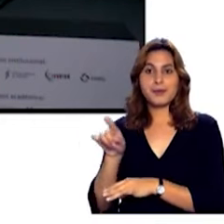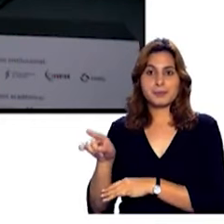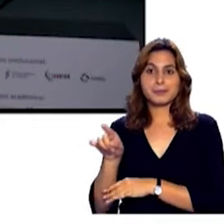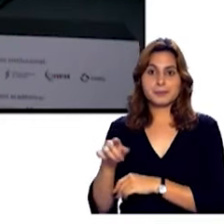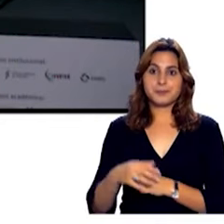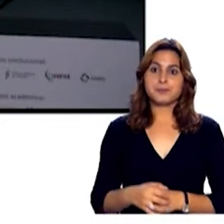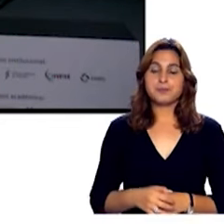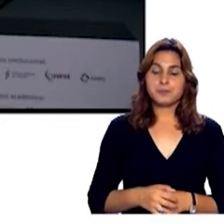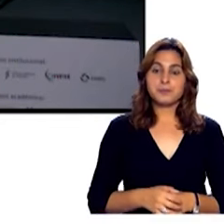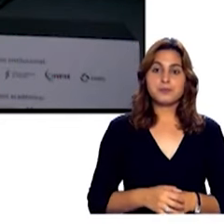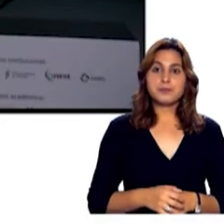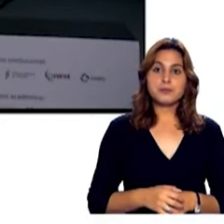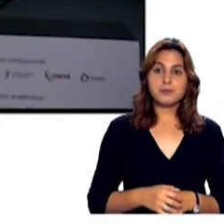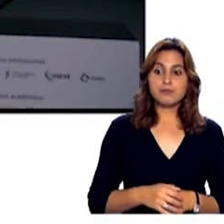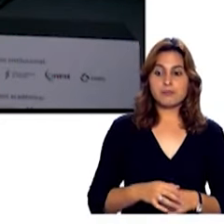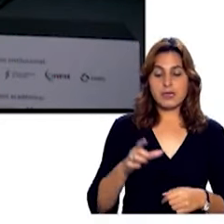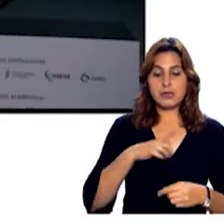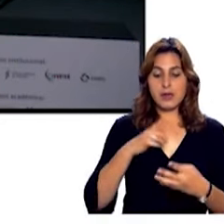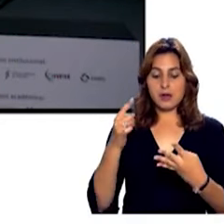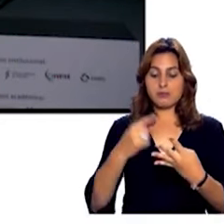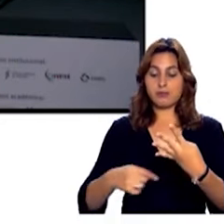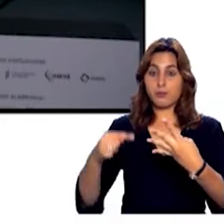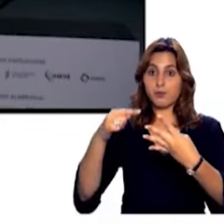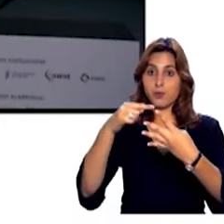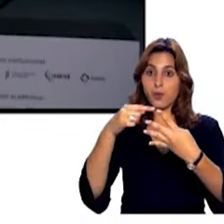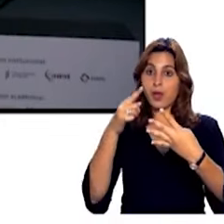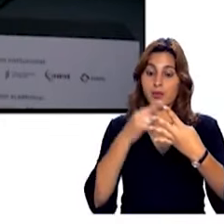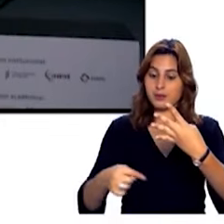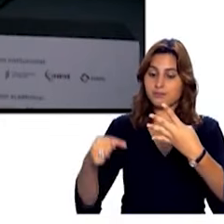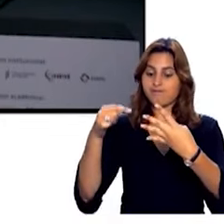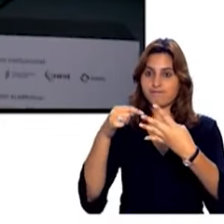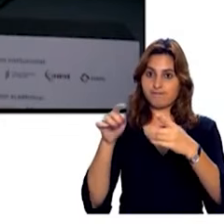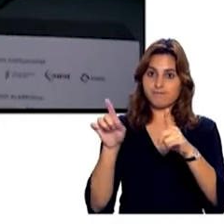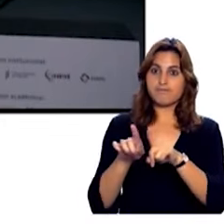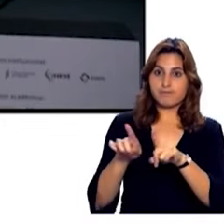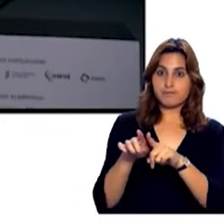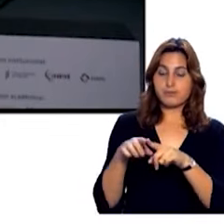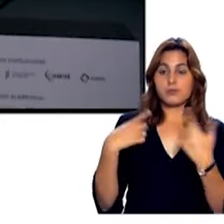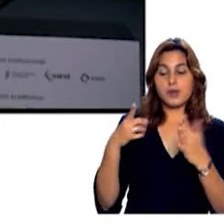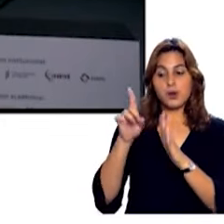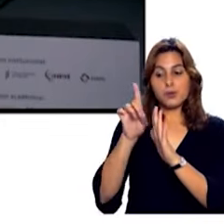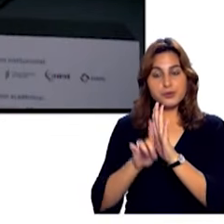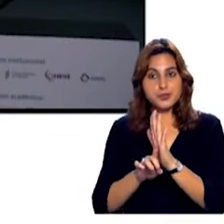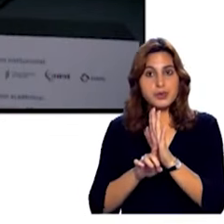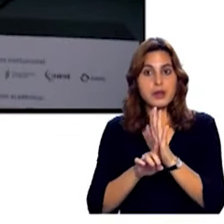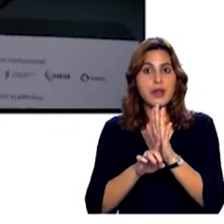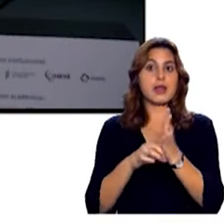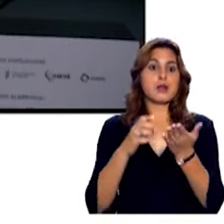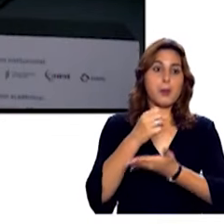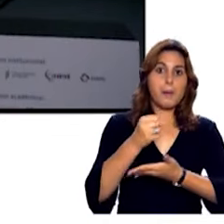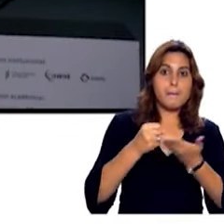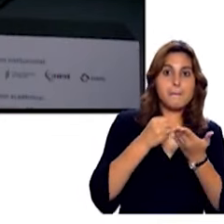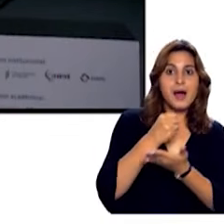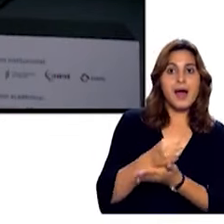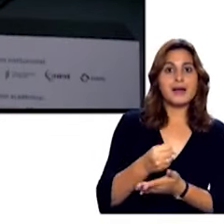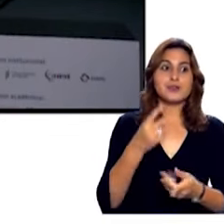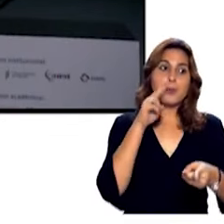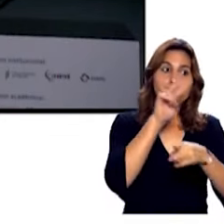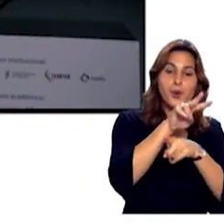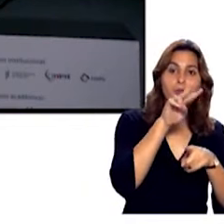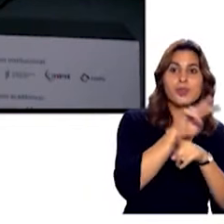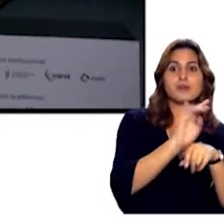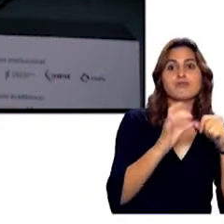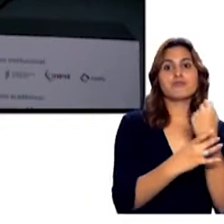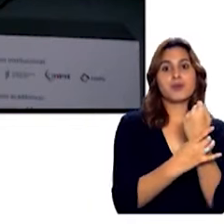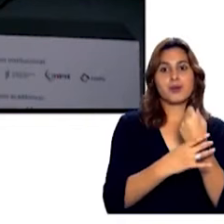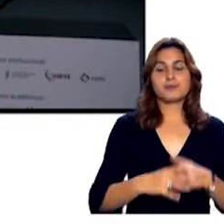revisión del derecho de Los derechos fundamentales de Los de los ciudadanos lo hacemos desde las perspectivas no de valoración de la prueba sino de